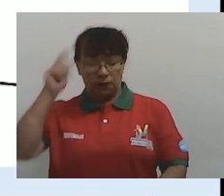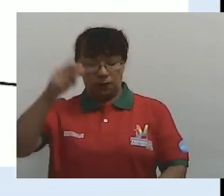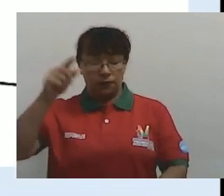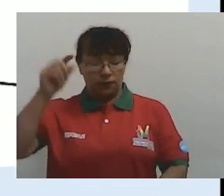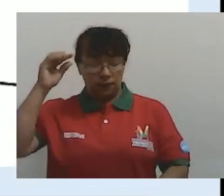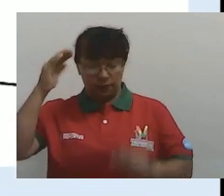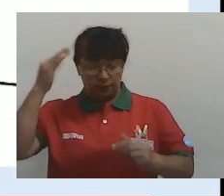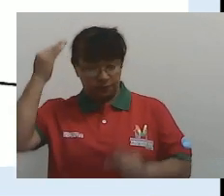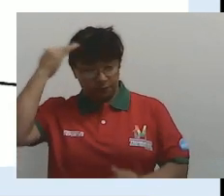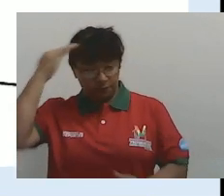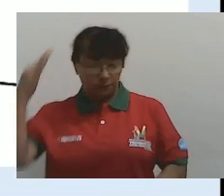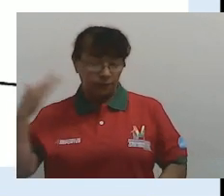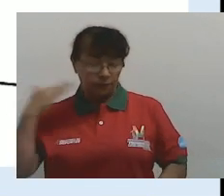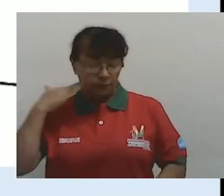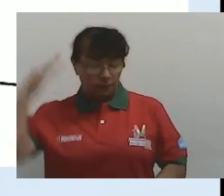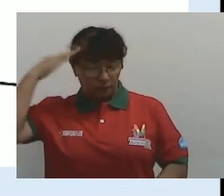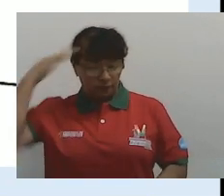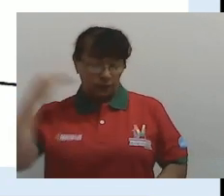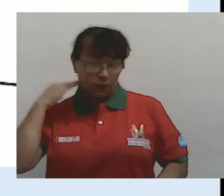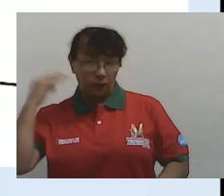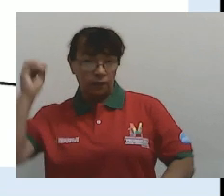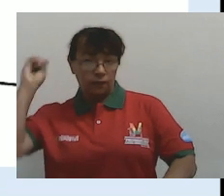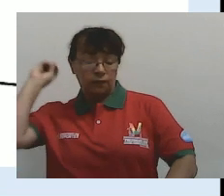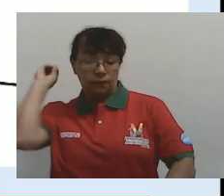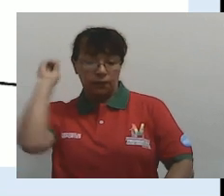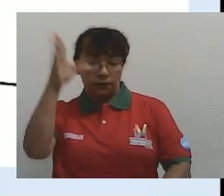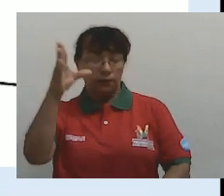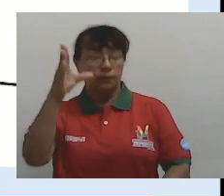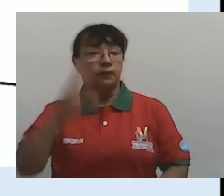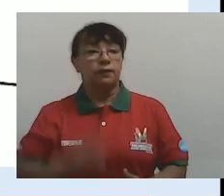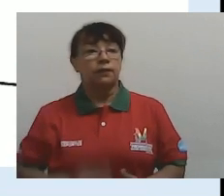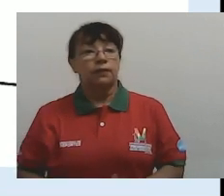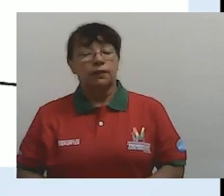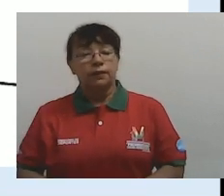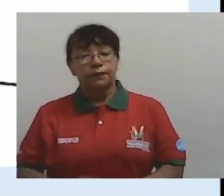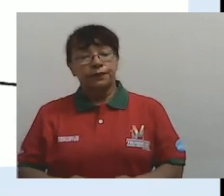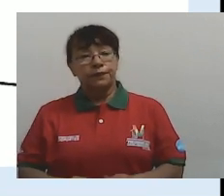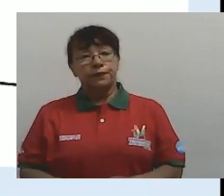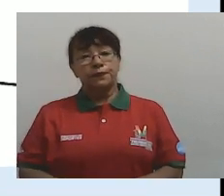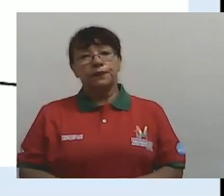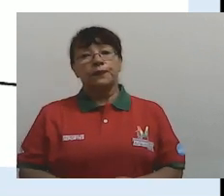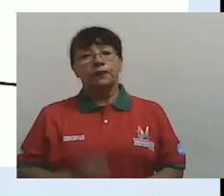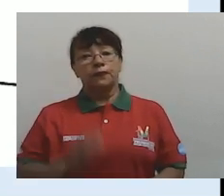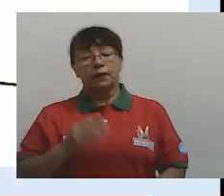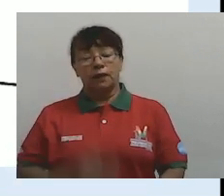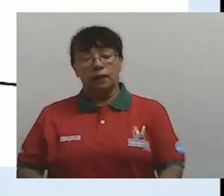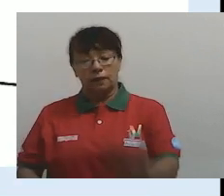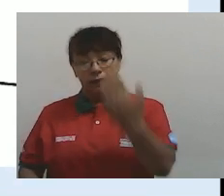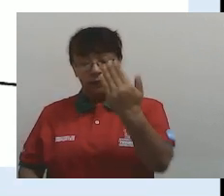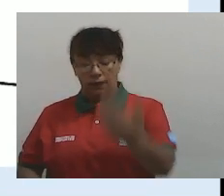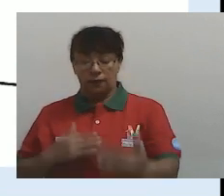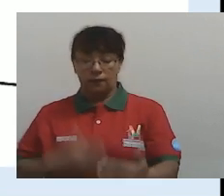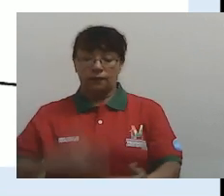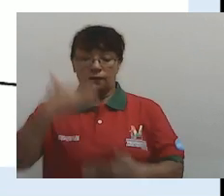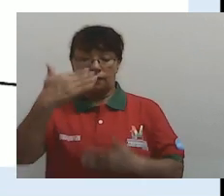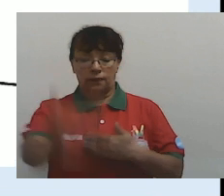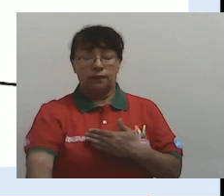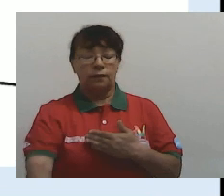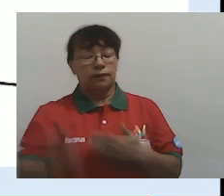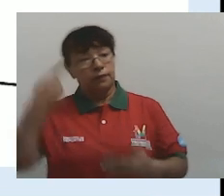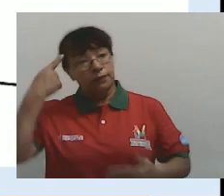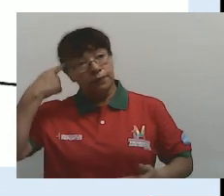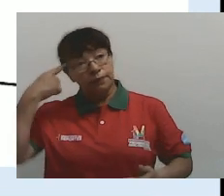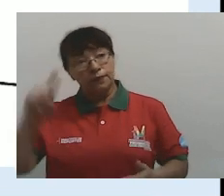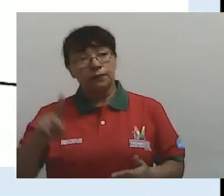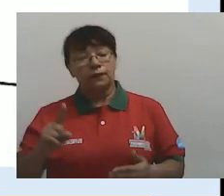cabeza. Es importante ver que el Vortex tiene la dirección hacia el frente, hacia adelante. Para ello, tiene que